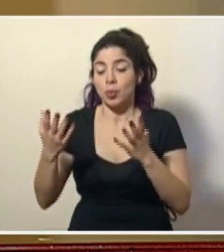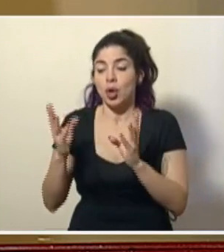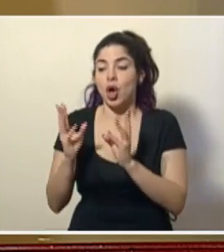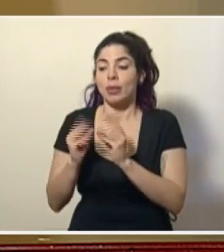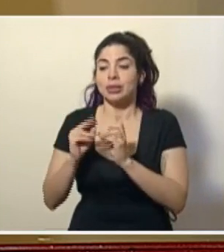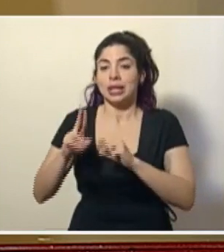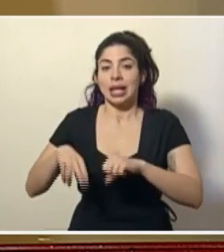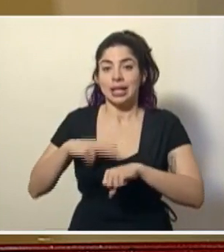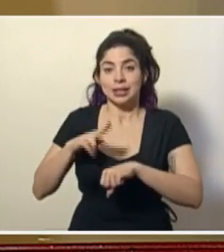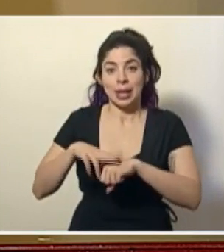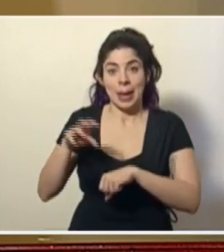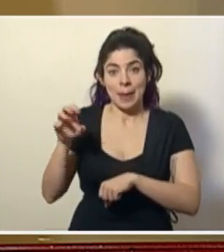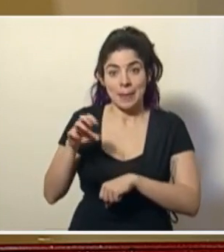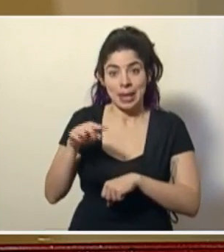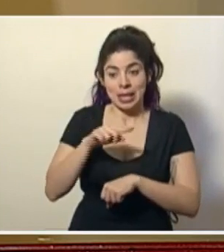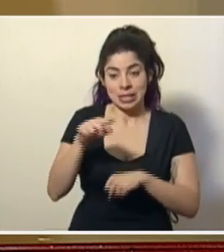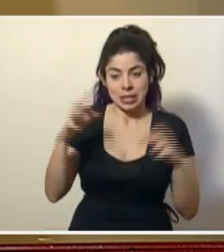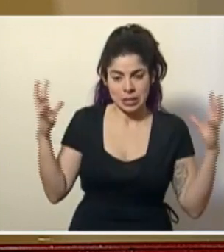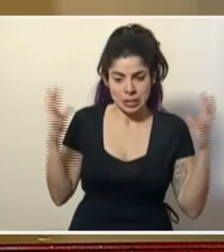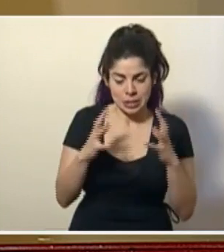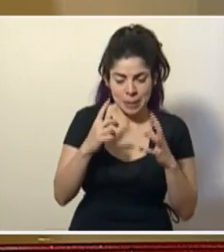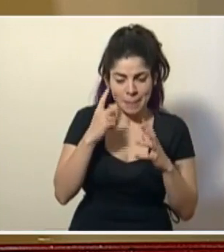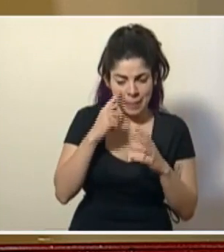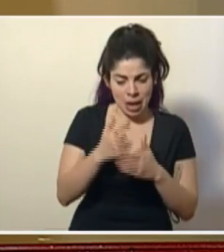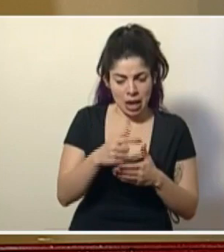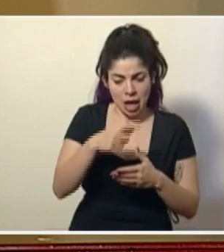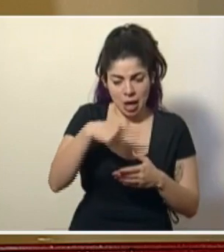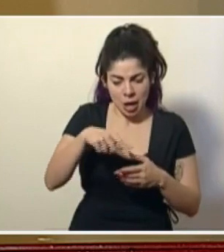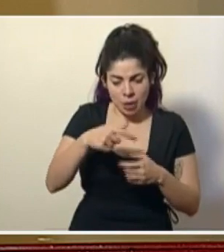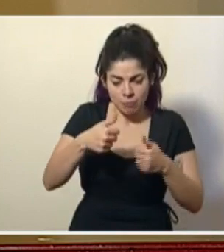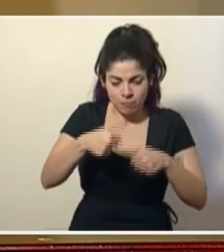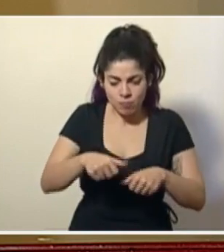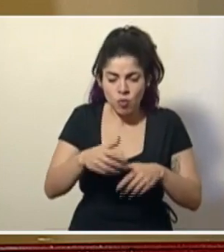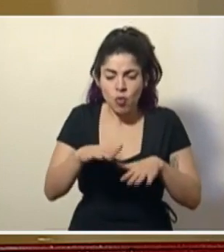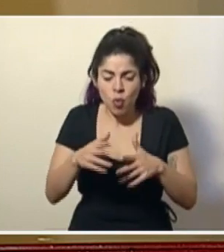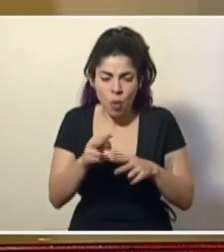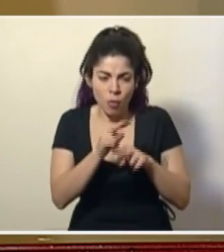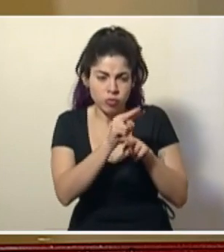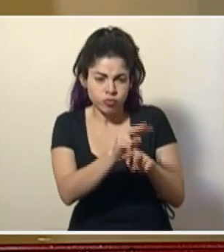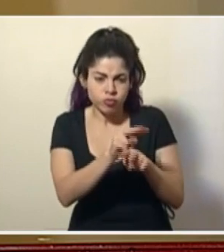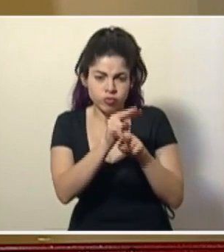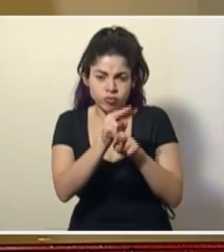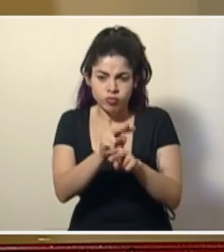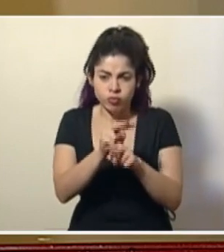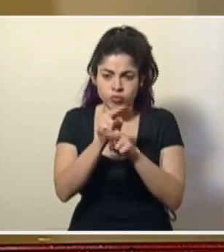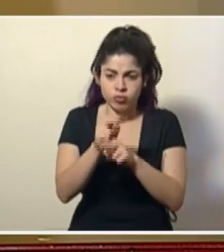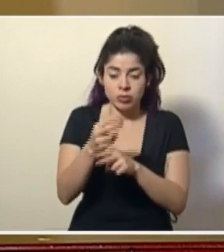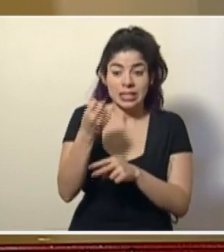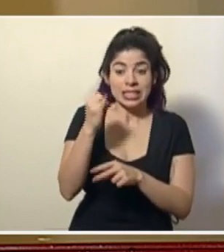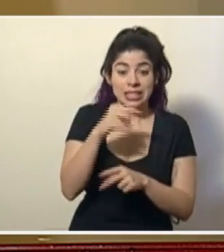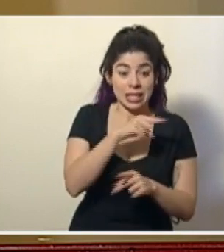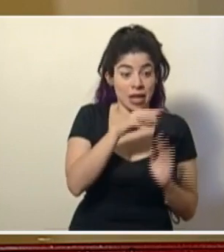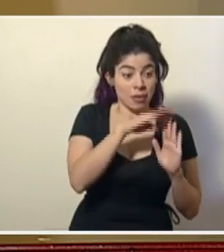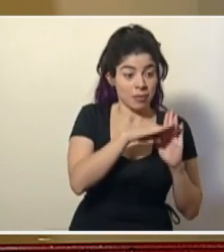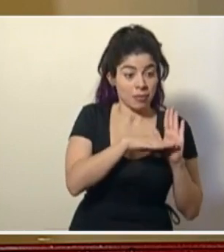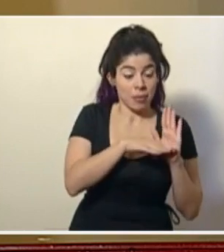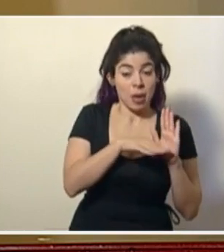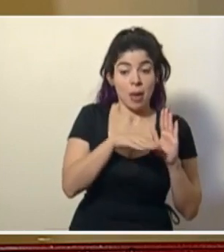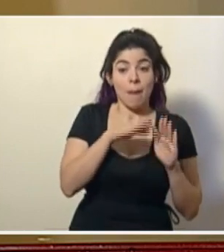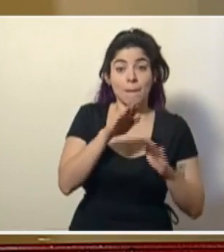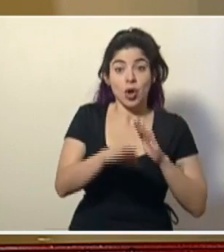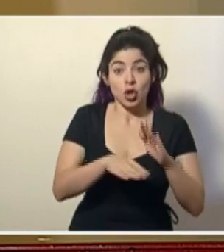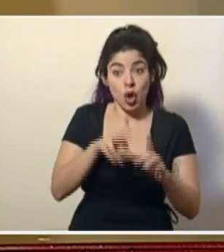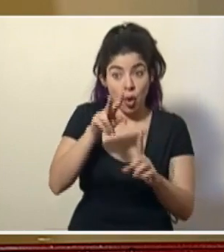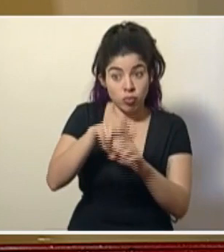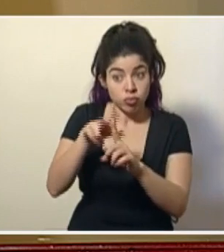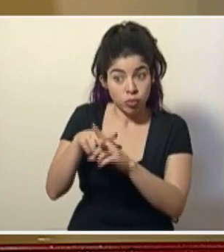la Comisión Nacional de Emergencia, para poder hacer este monitoreo permanente de la efectividad de las medidas y los protocolos